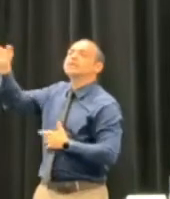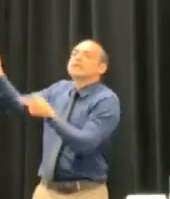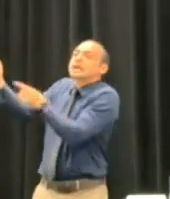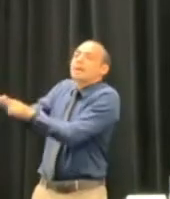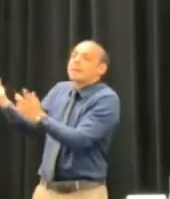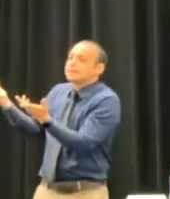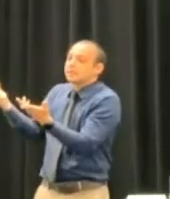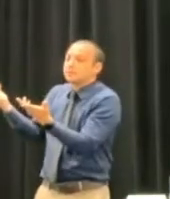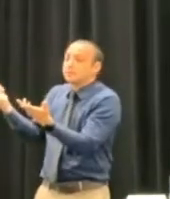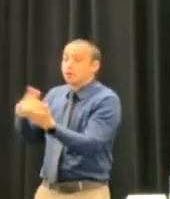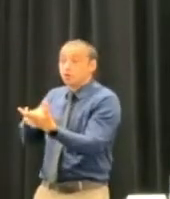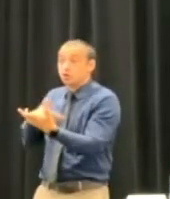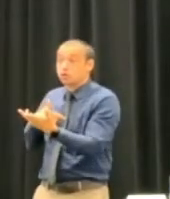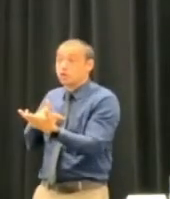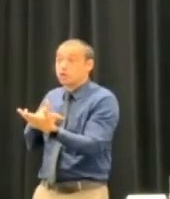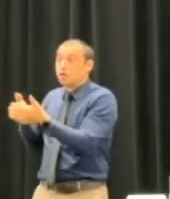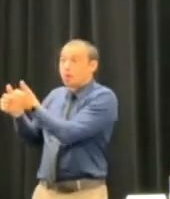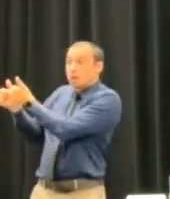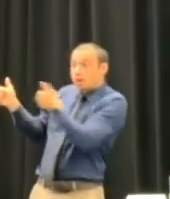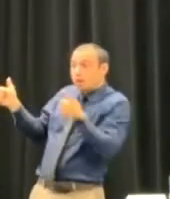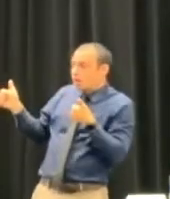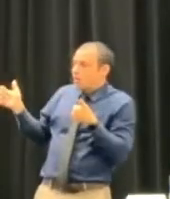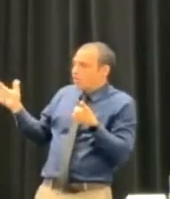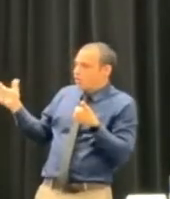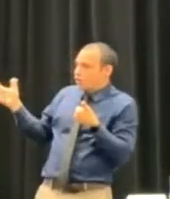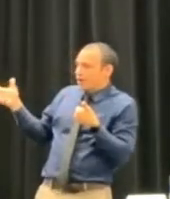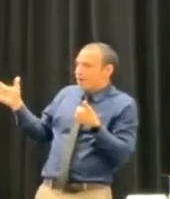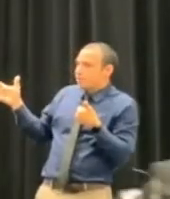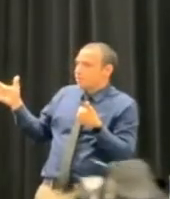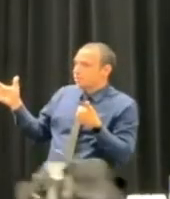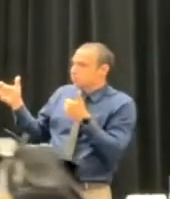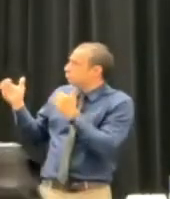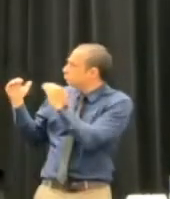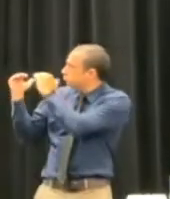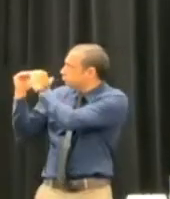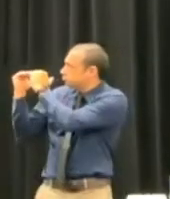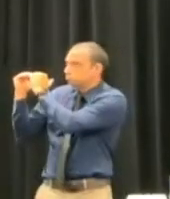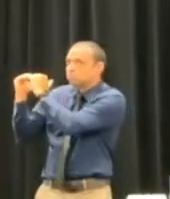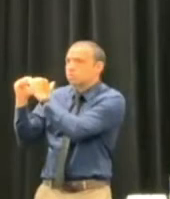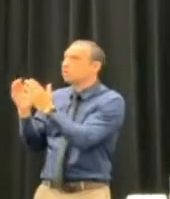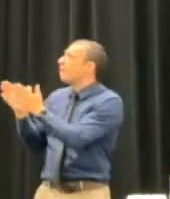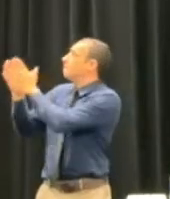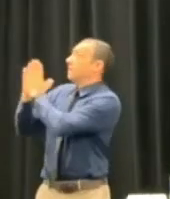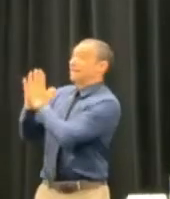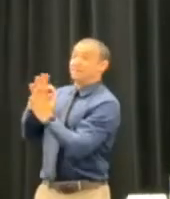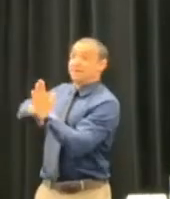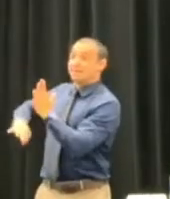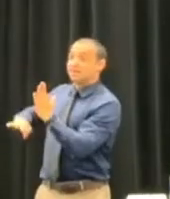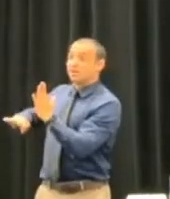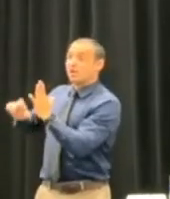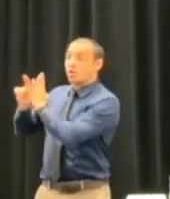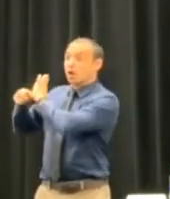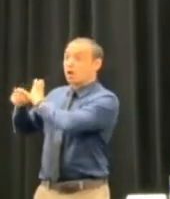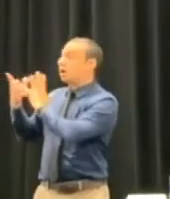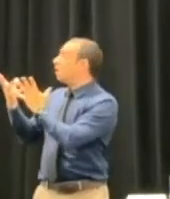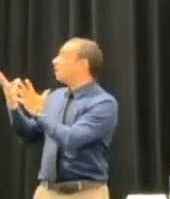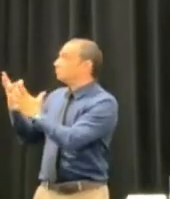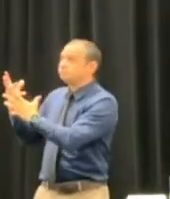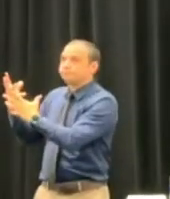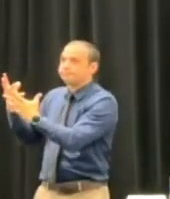tampoco no queremos pedir verdad este unos beneficios y no no y no tener las